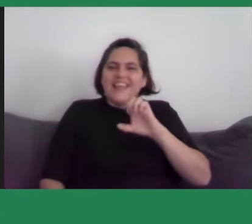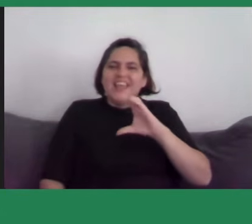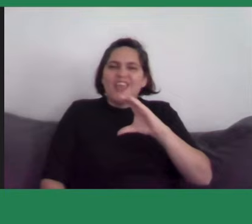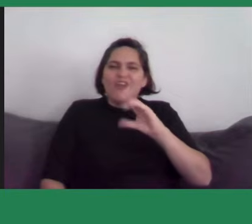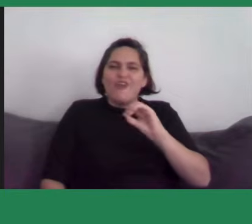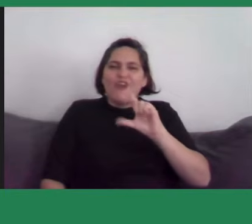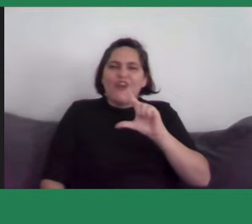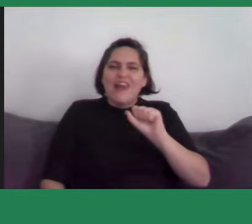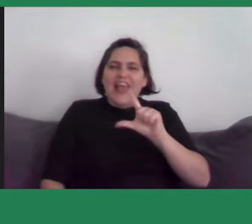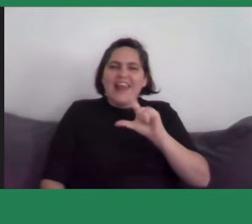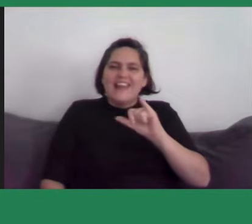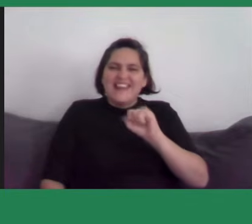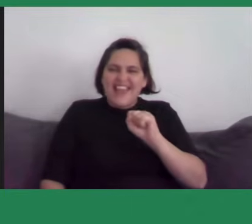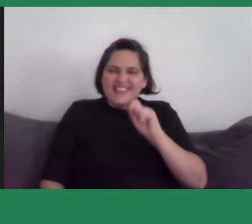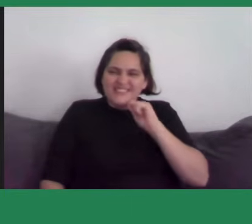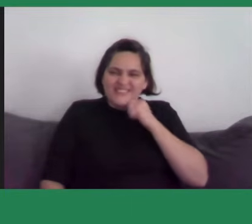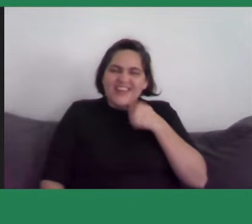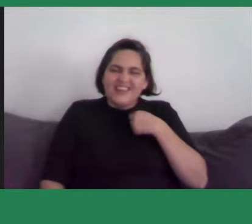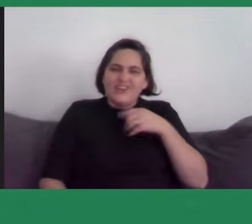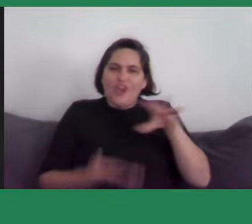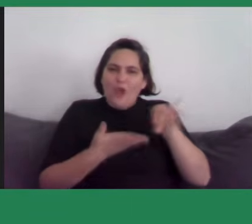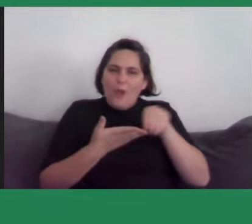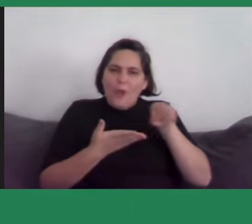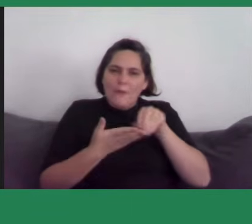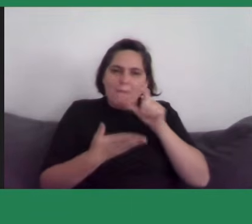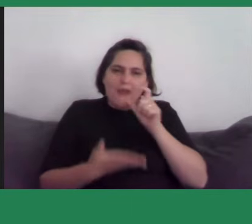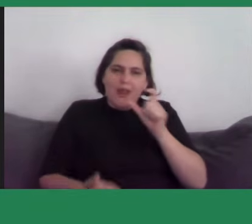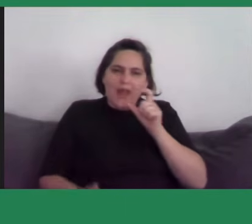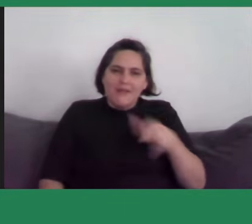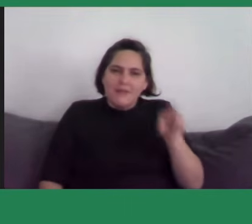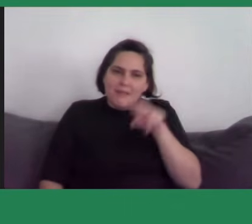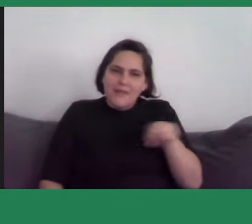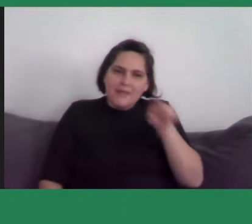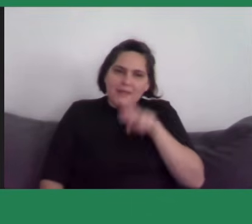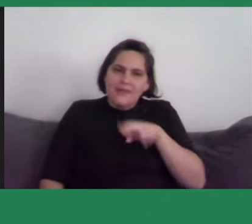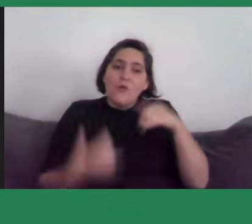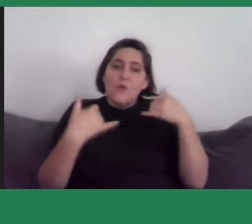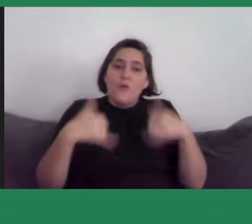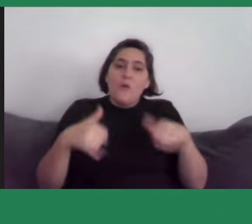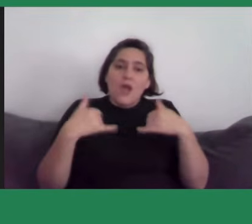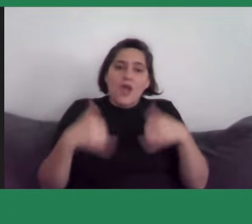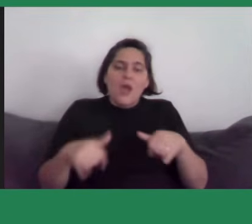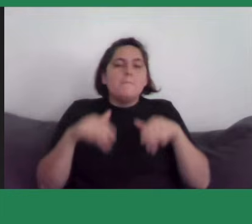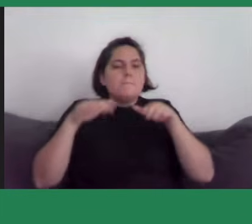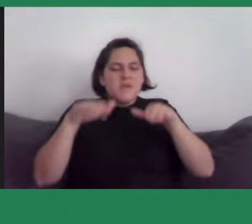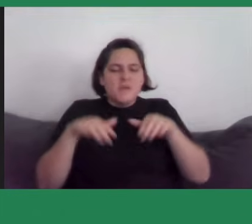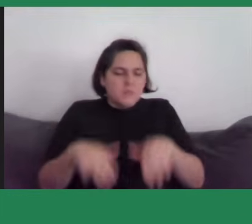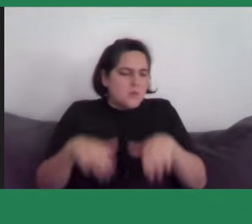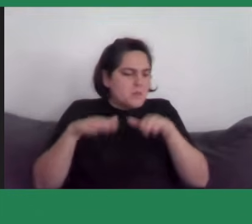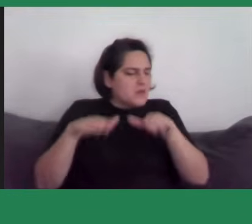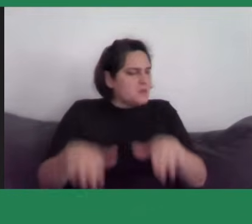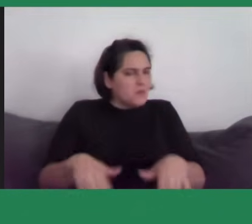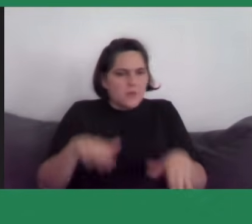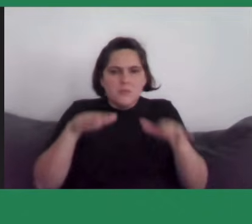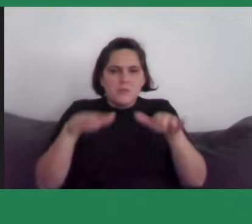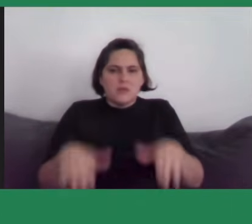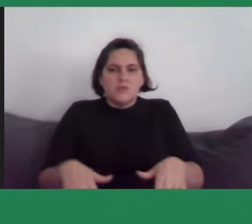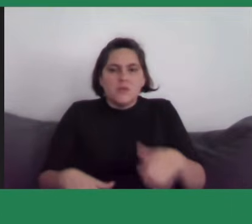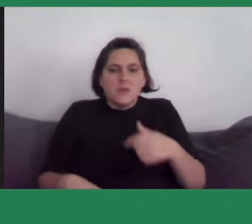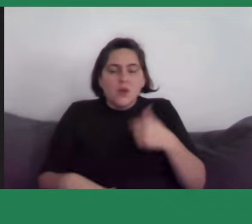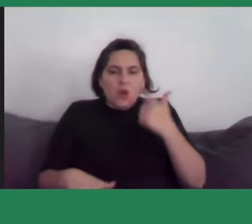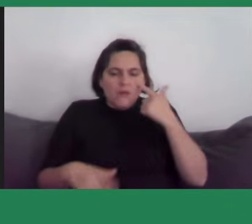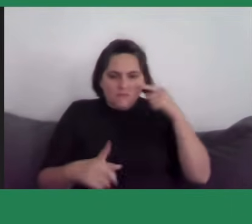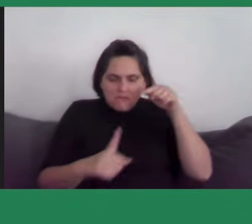jugar con juguetes de la misma manera todo el tiempo. Enfocarse en parte de los objetos, como vemos con este niño, que este niño da